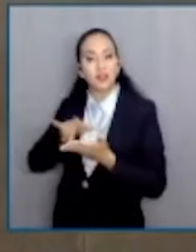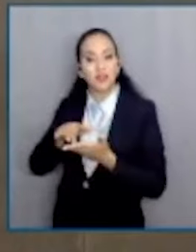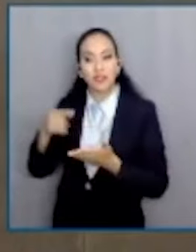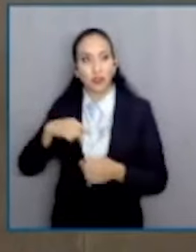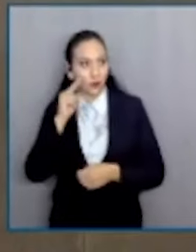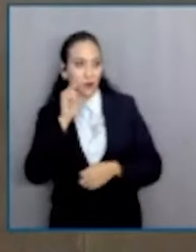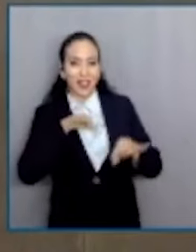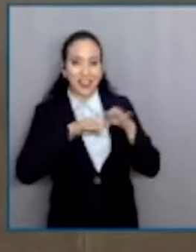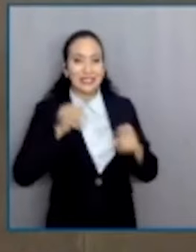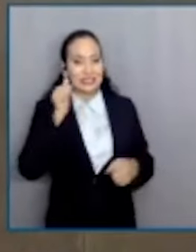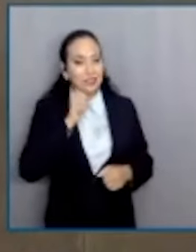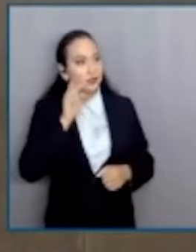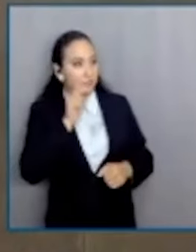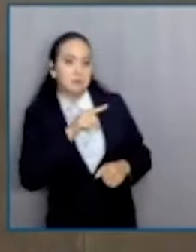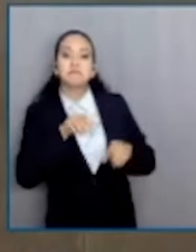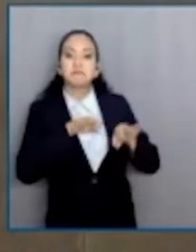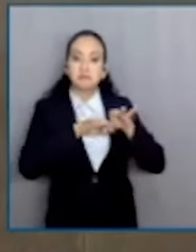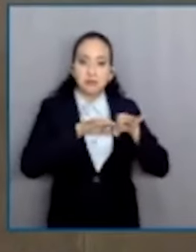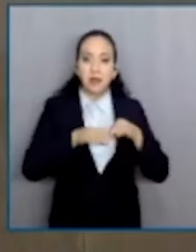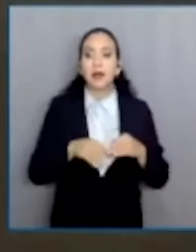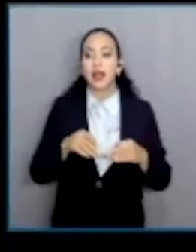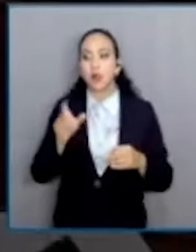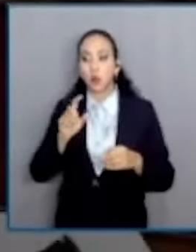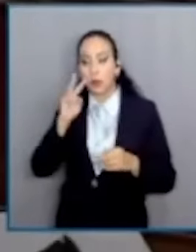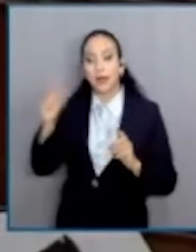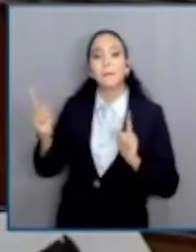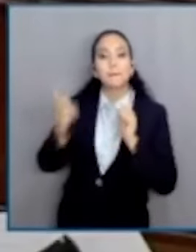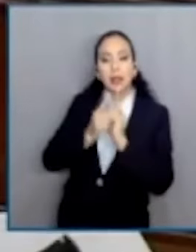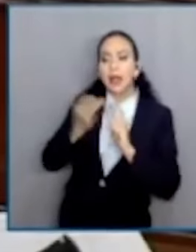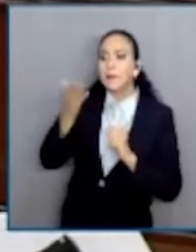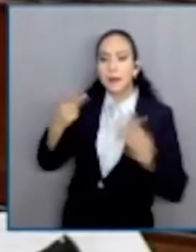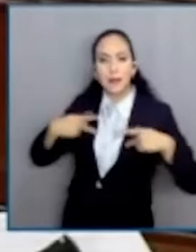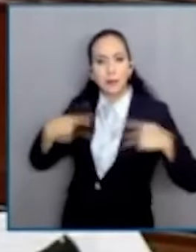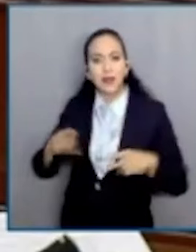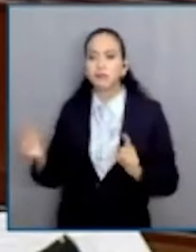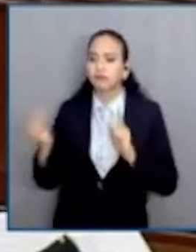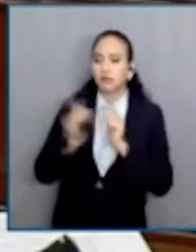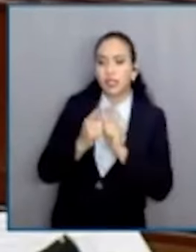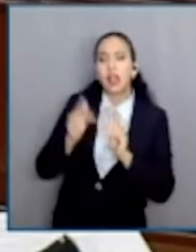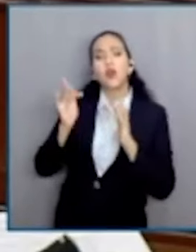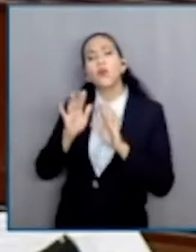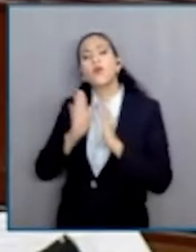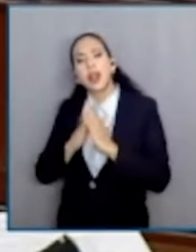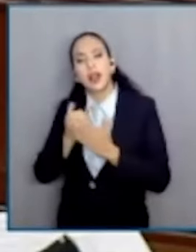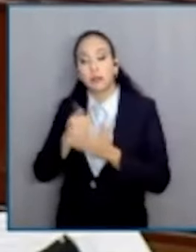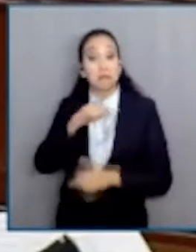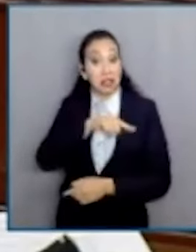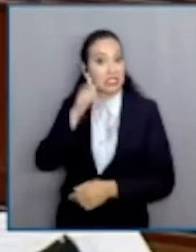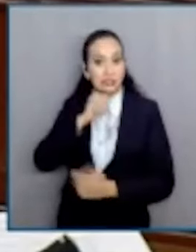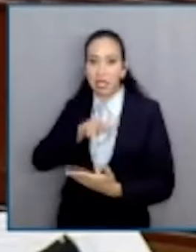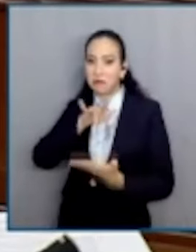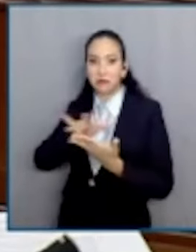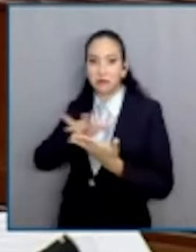ha preocupado por las personas que acuden a este tribunal clamando justicia que los jueces los juzgadores federales son